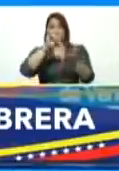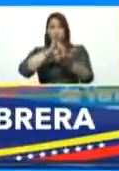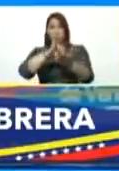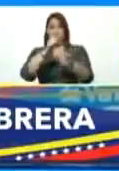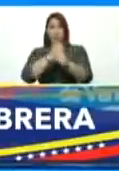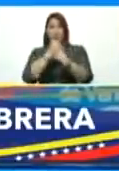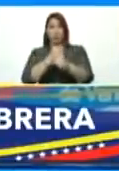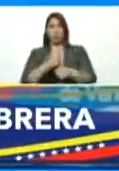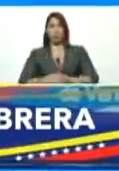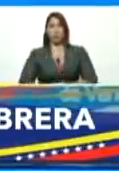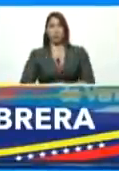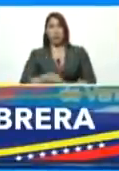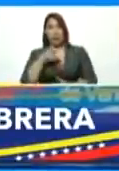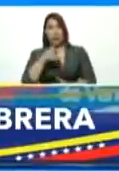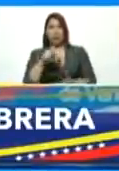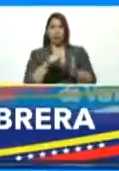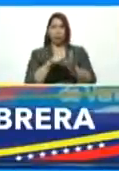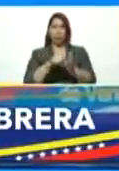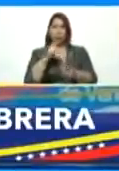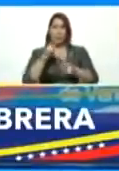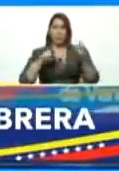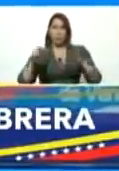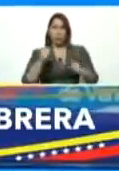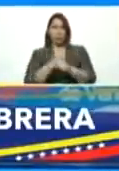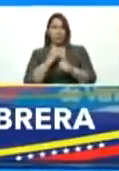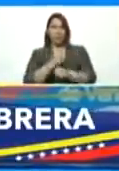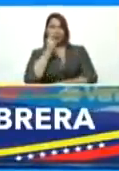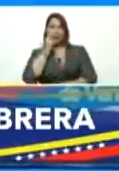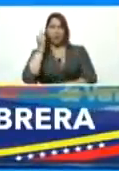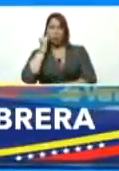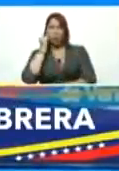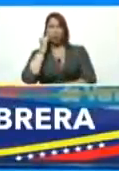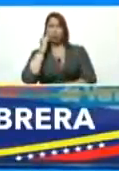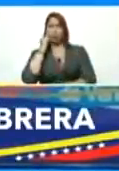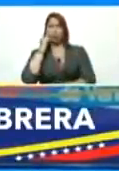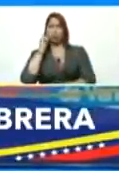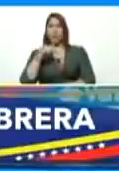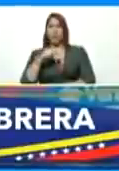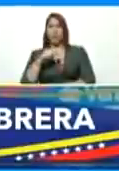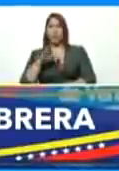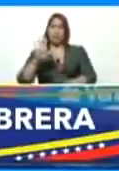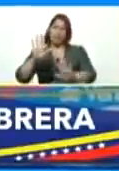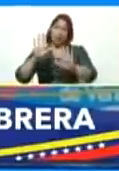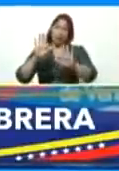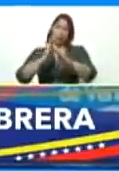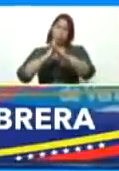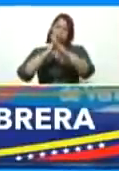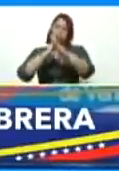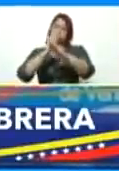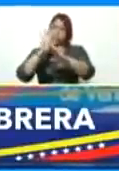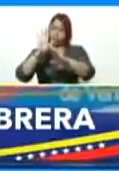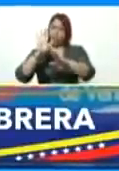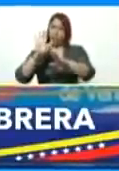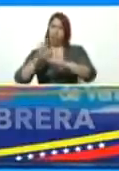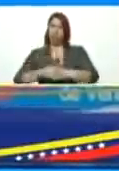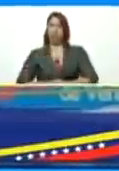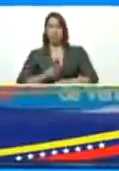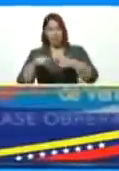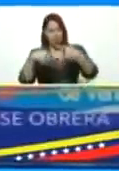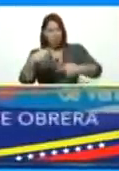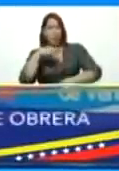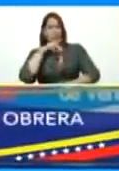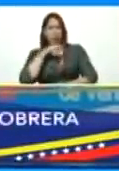ahí donde la gente está trabajando y a veces está cansada y dice como déjame quieto un ratico vale ya va después hablamos